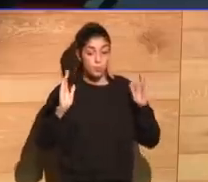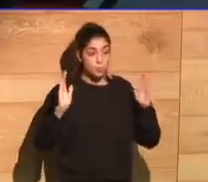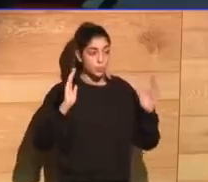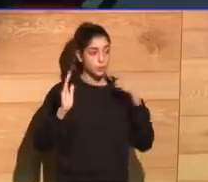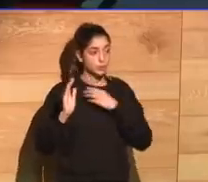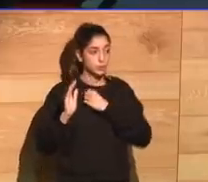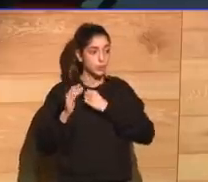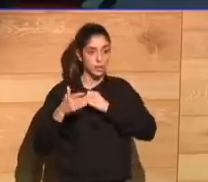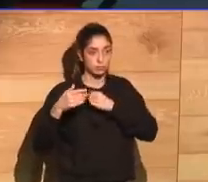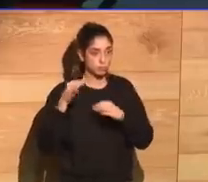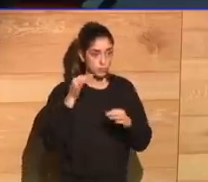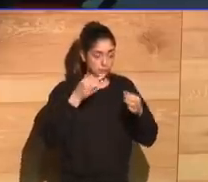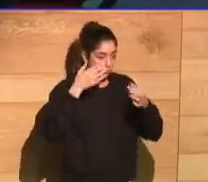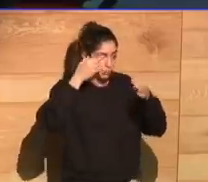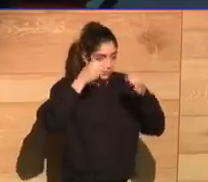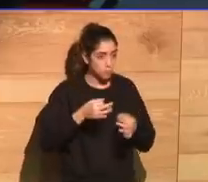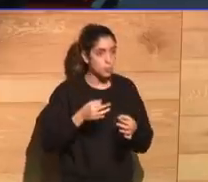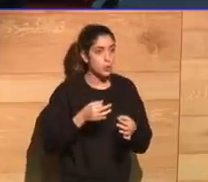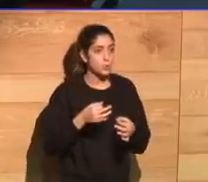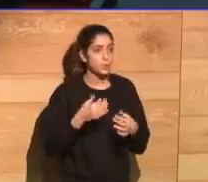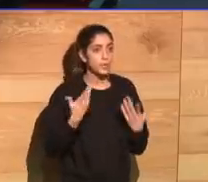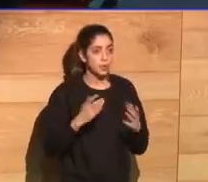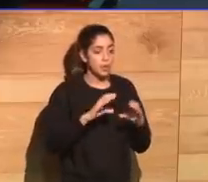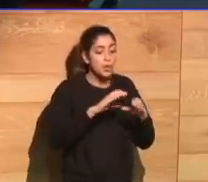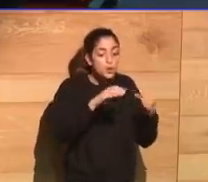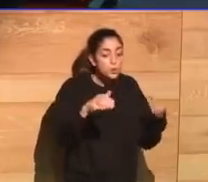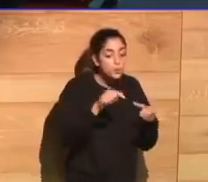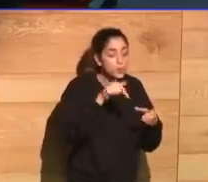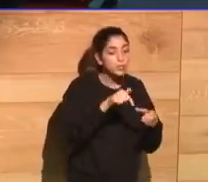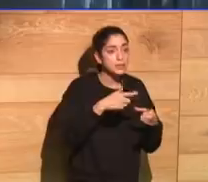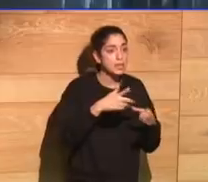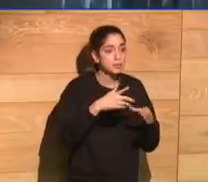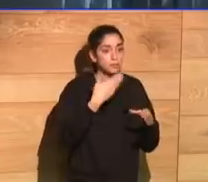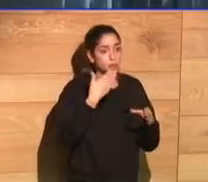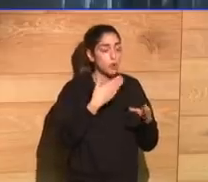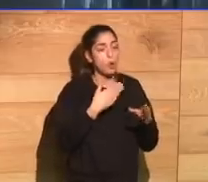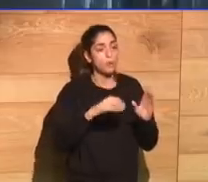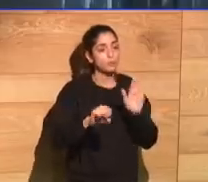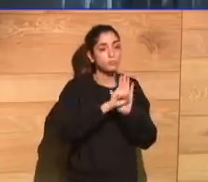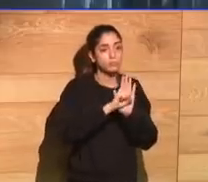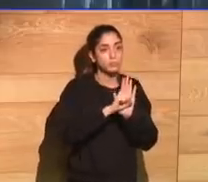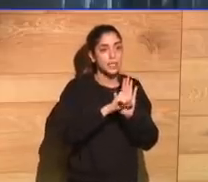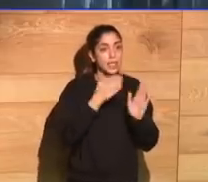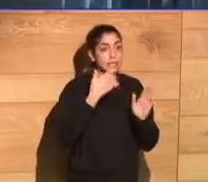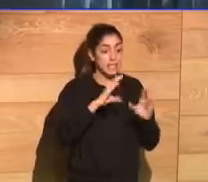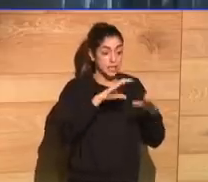el definitorio, antes de que, o sea, cuando ya, o sea, esta reunión es lo que va a marcar todo. Si esta reunión no salía, la película no